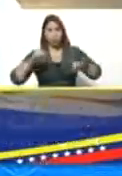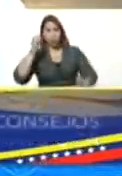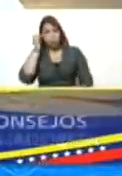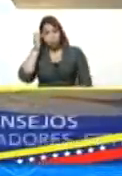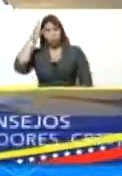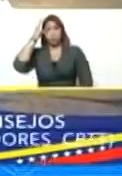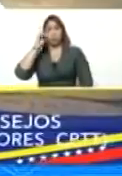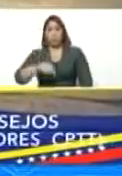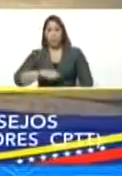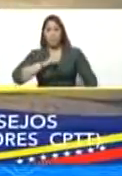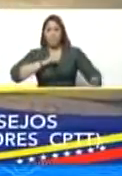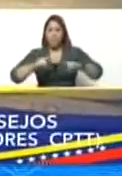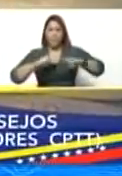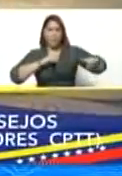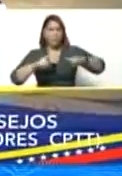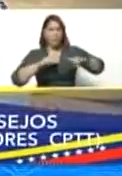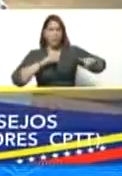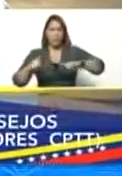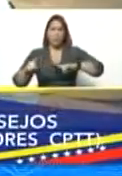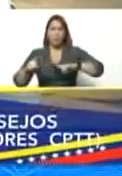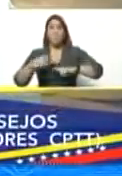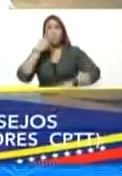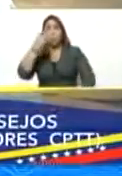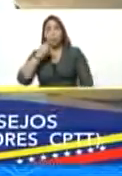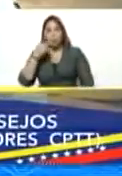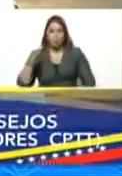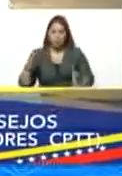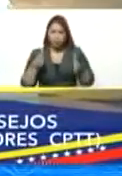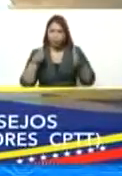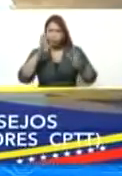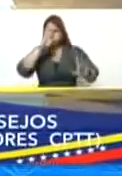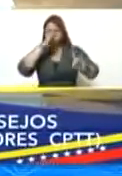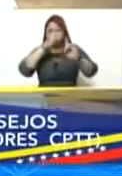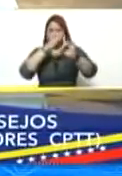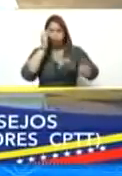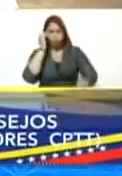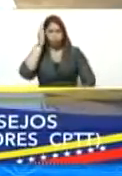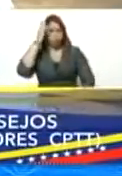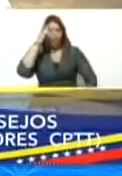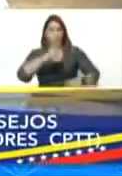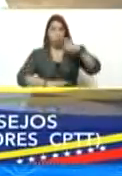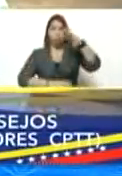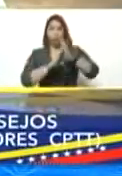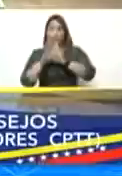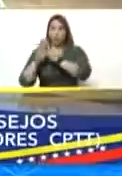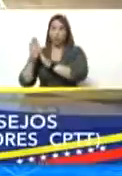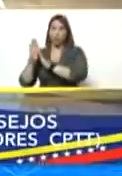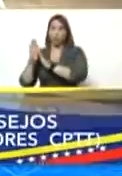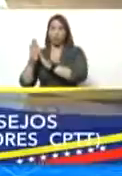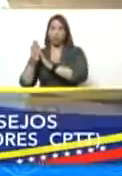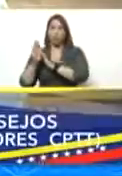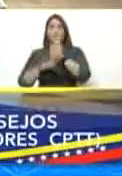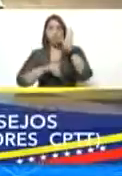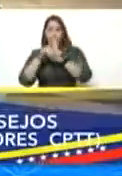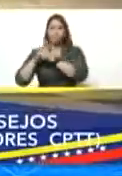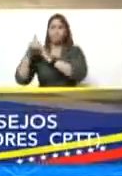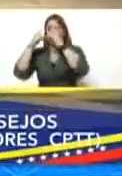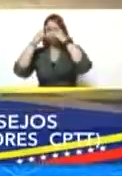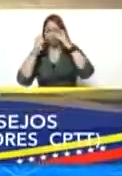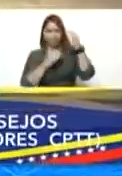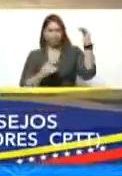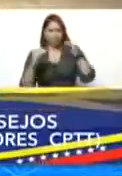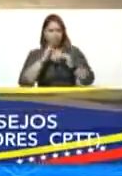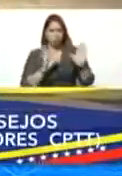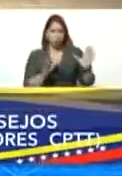de dirección política, de conducción, su capacidad productiva, desarrollar la potencialidad, por un